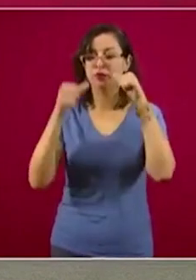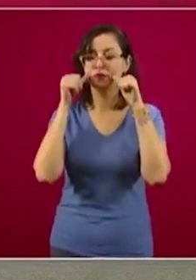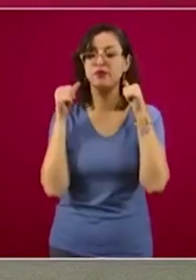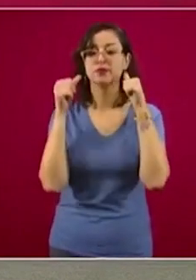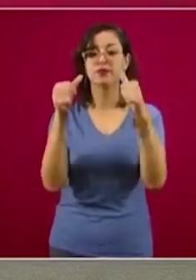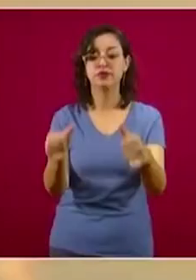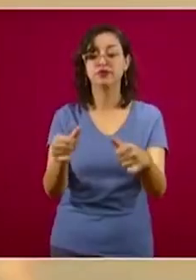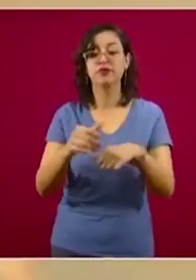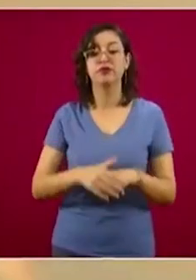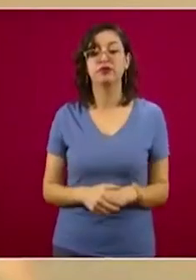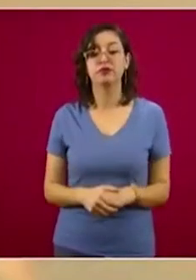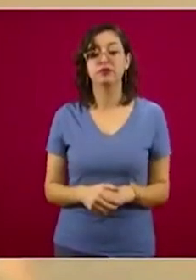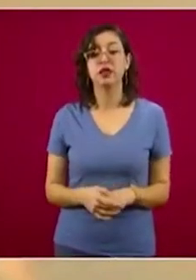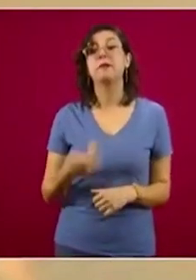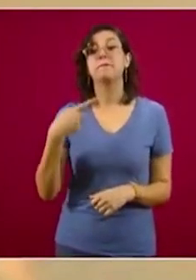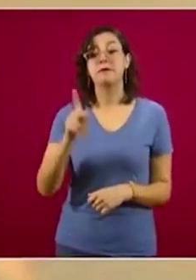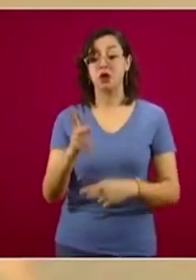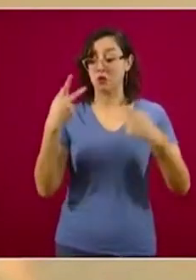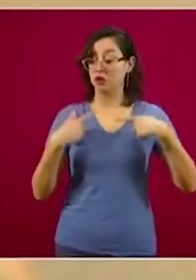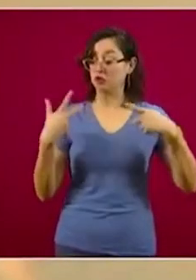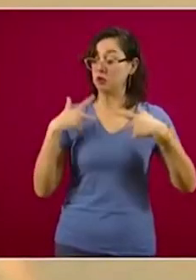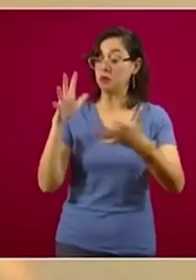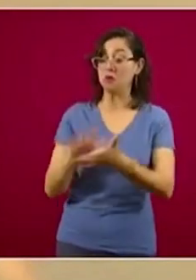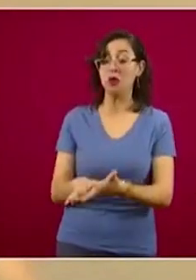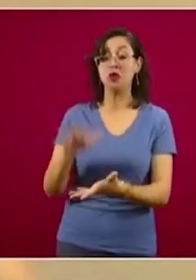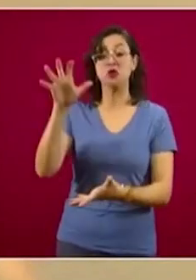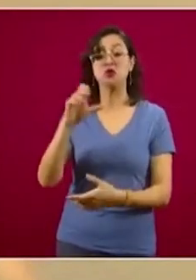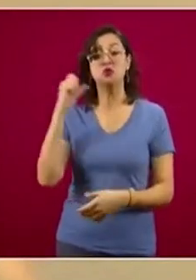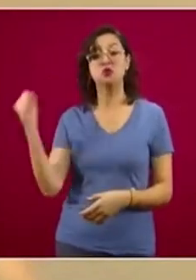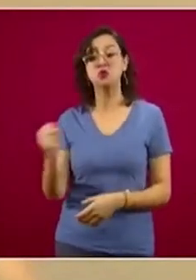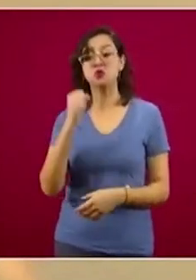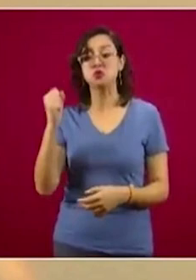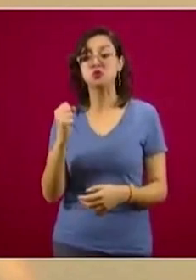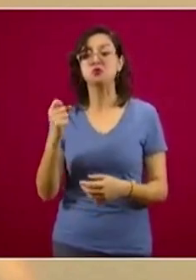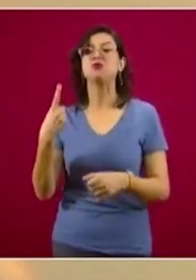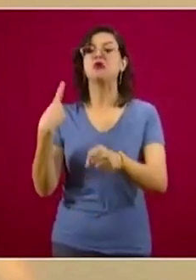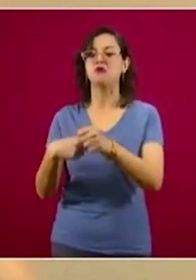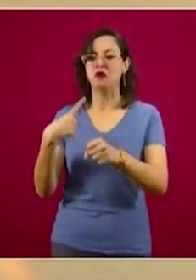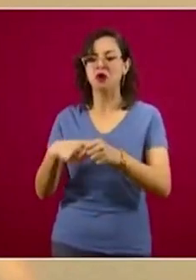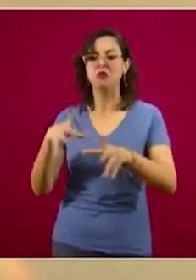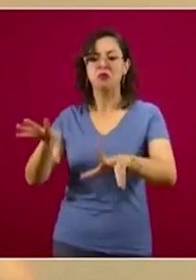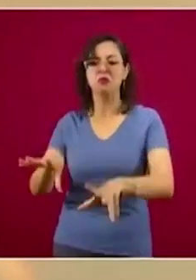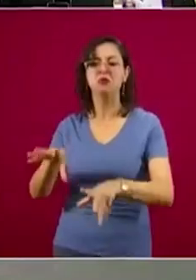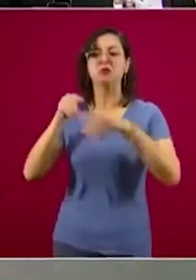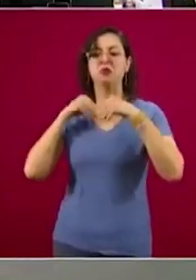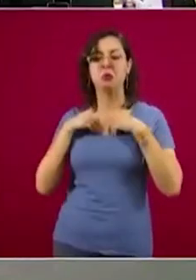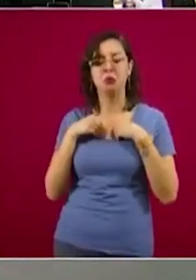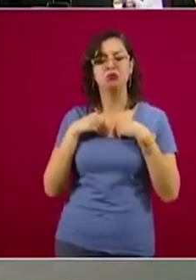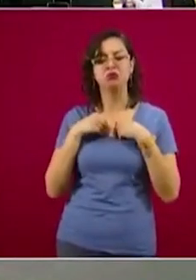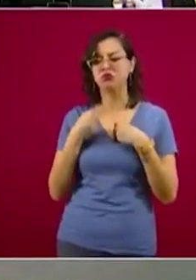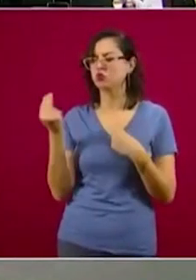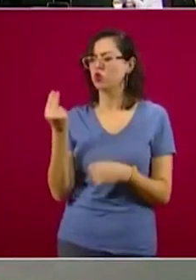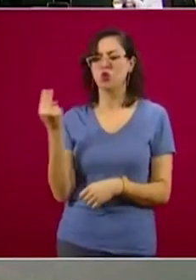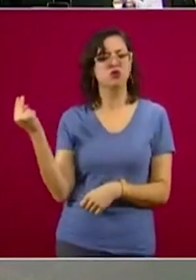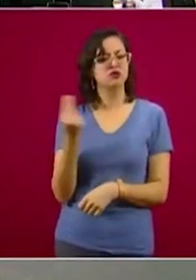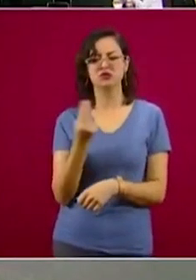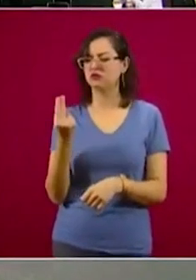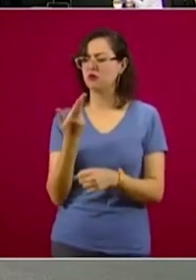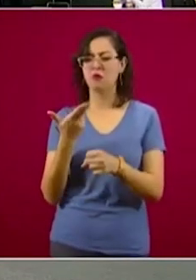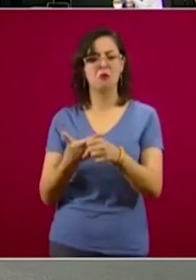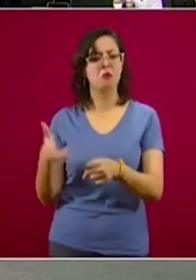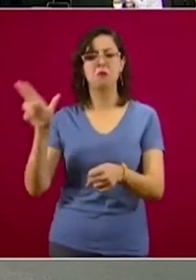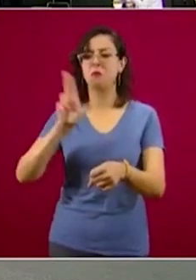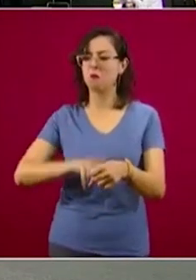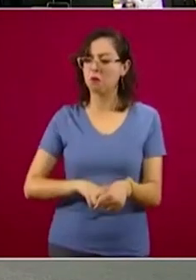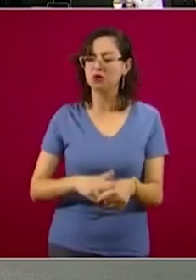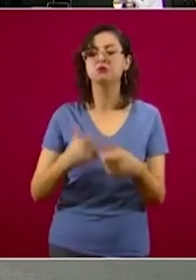para la afortunadamente la gran mayoría de las personas se curan solitas sin que haya ninguna necesidad de atención médica pero quien